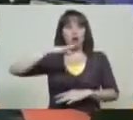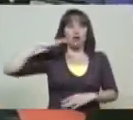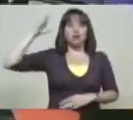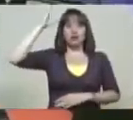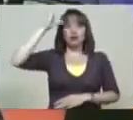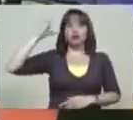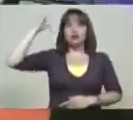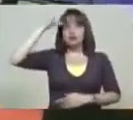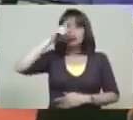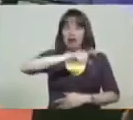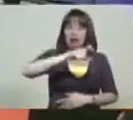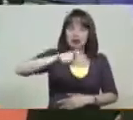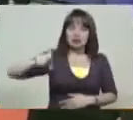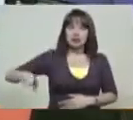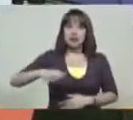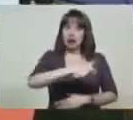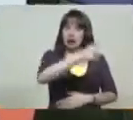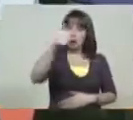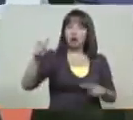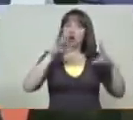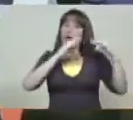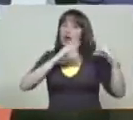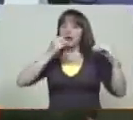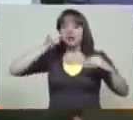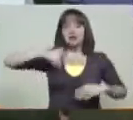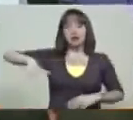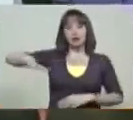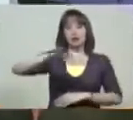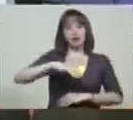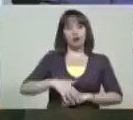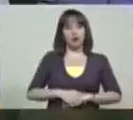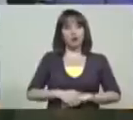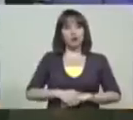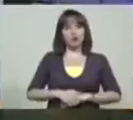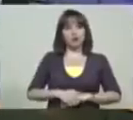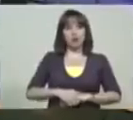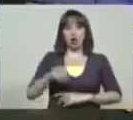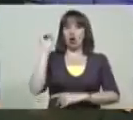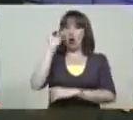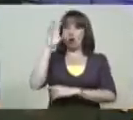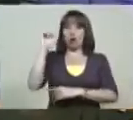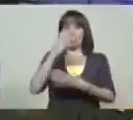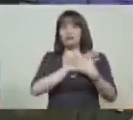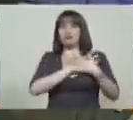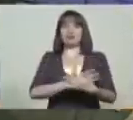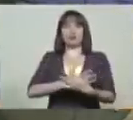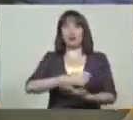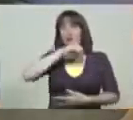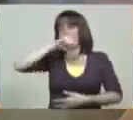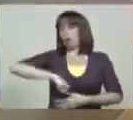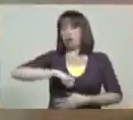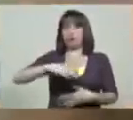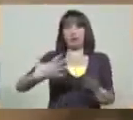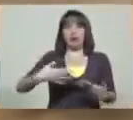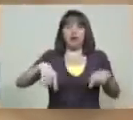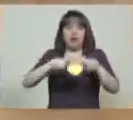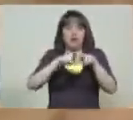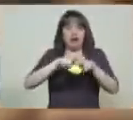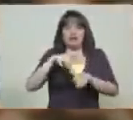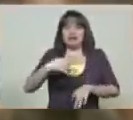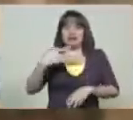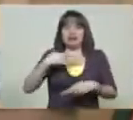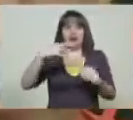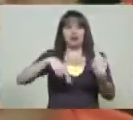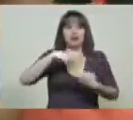sus necesidades y sus esperanzas. Y un congreso vivo en la pasión de ser revolucionario, de